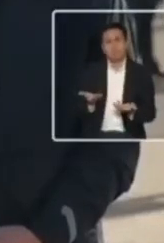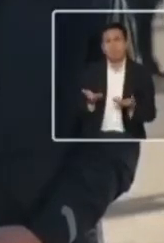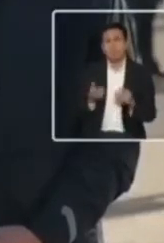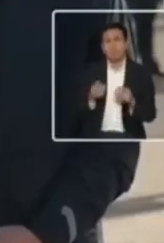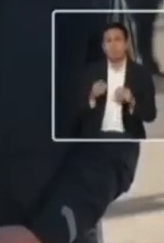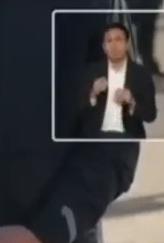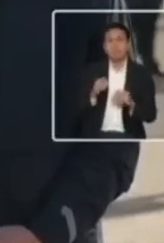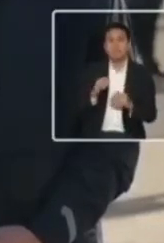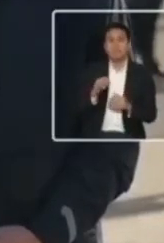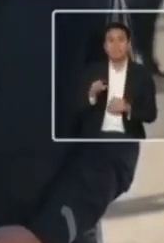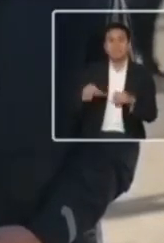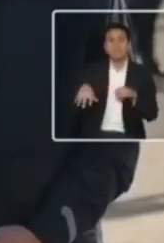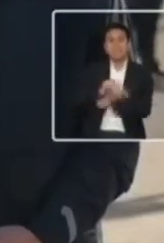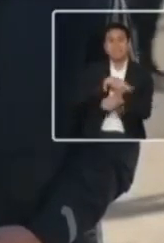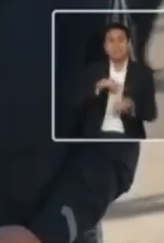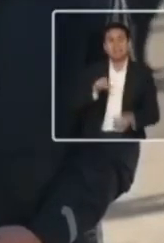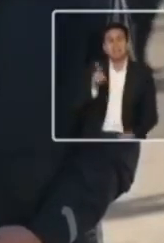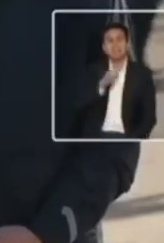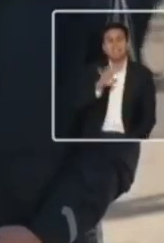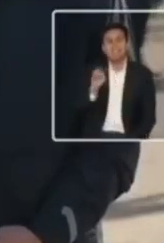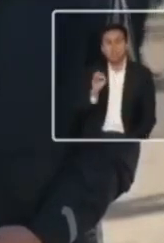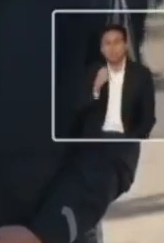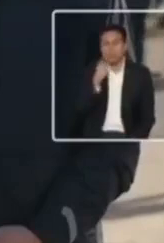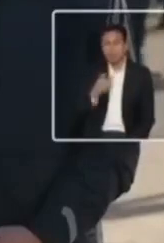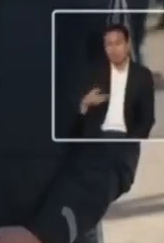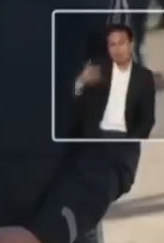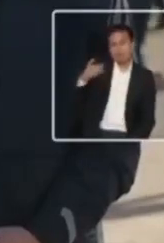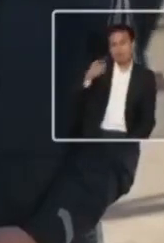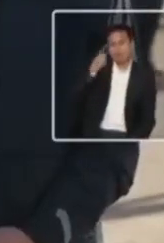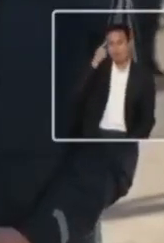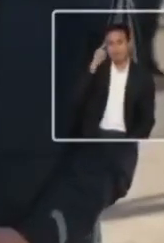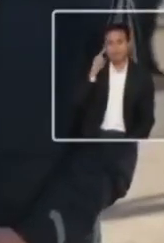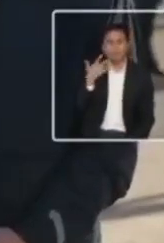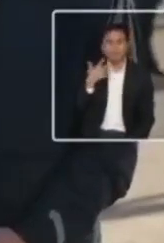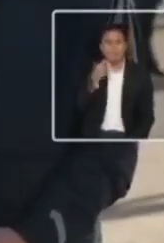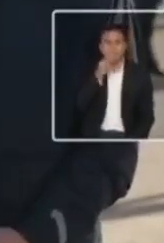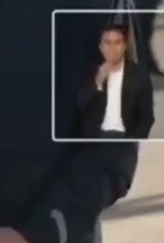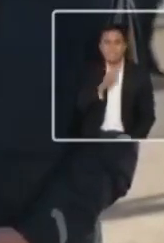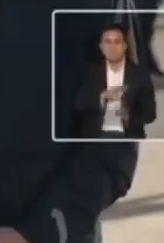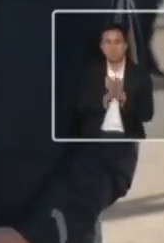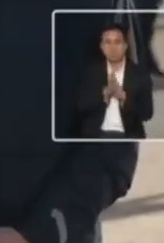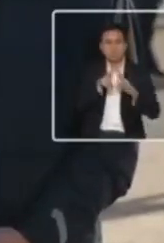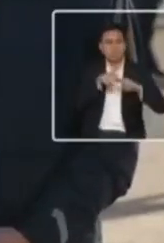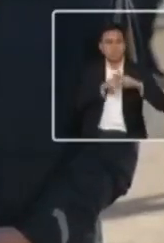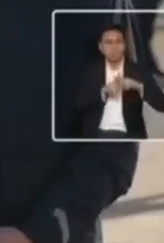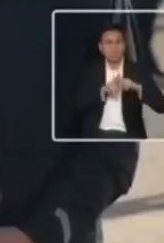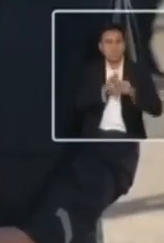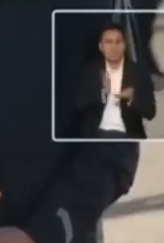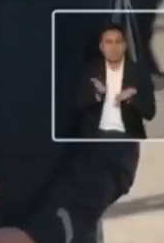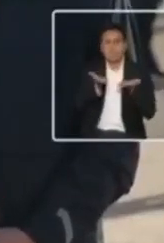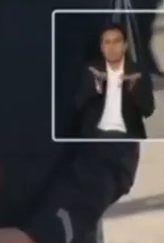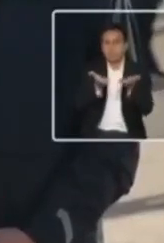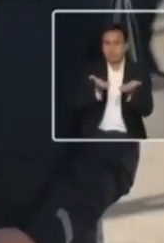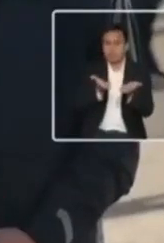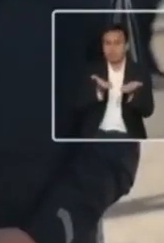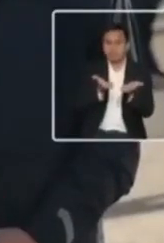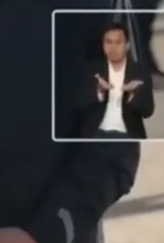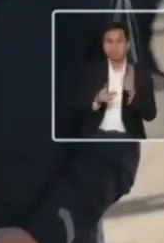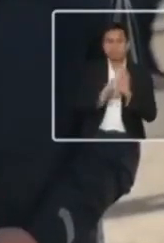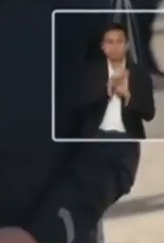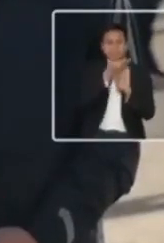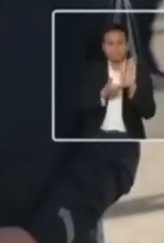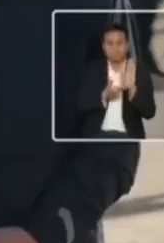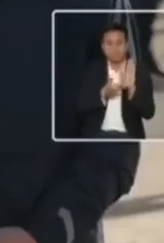el estado de sitio me lo preguntaron previamente, pero es importante decir, aquí todas las herramientas están disponibles, las herramientas de la ley,